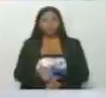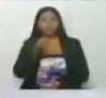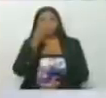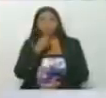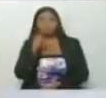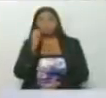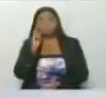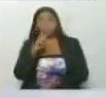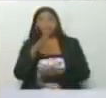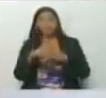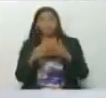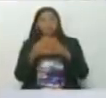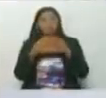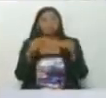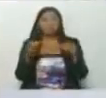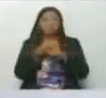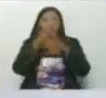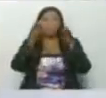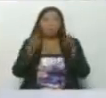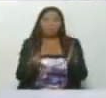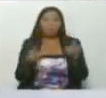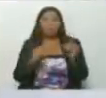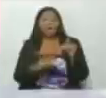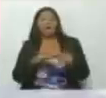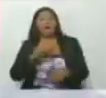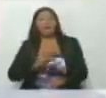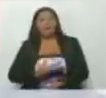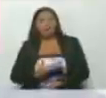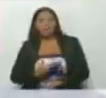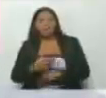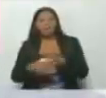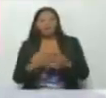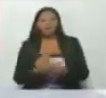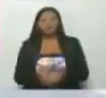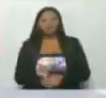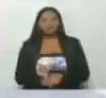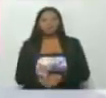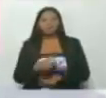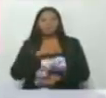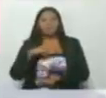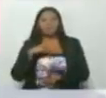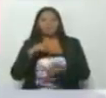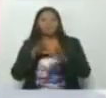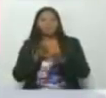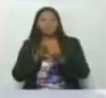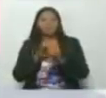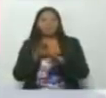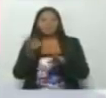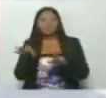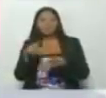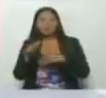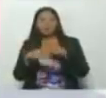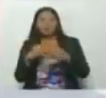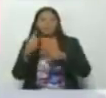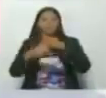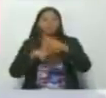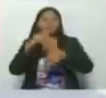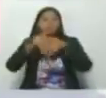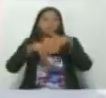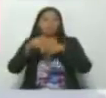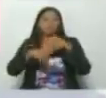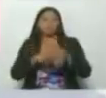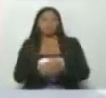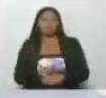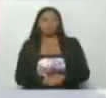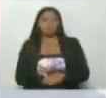momento para todos los gobernadores alcaldes quienes pues quedaron resultaron ganadores este proceso electoral creo que